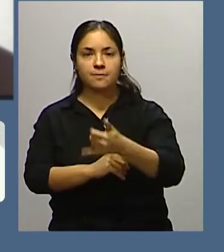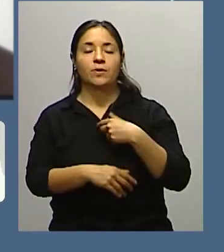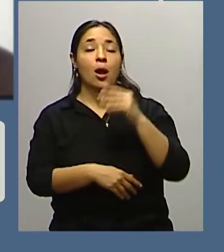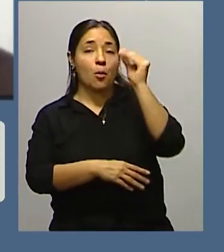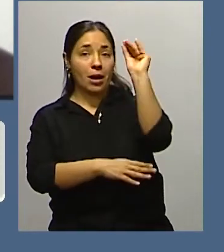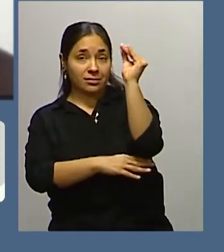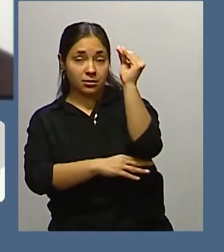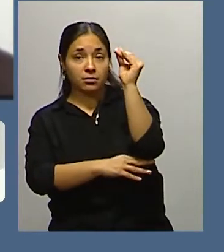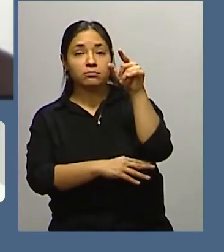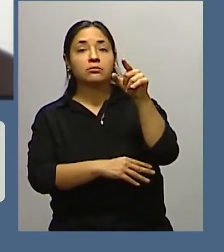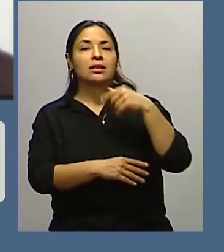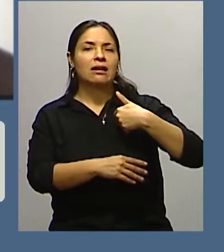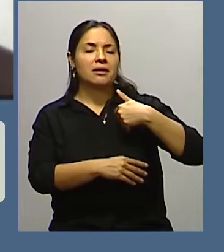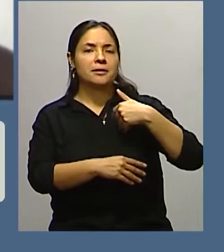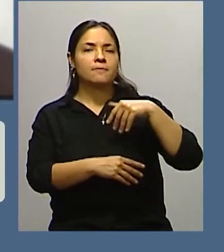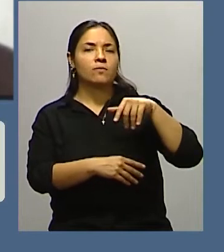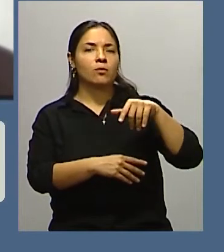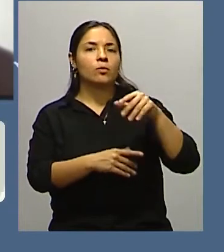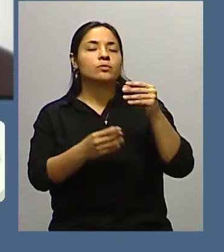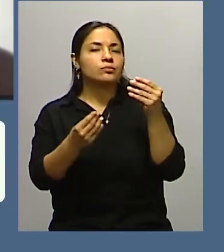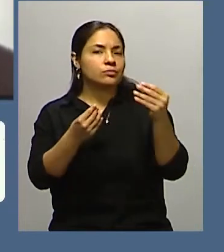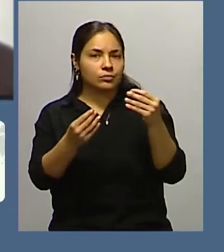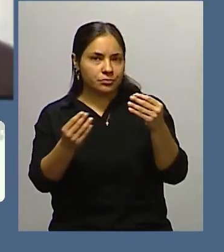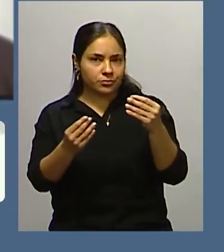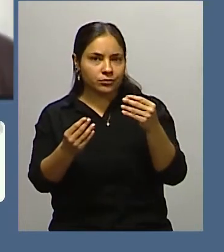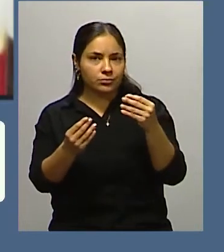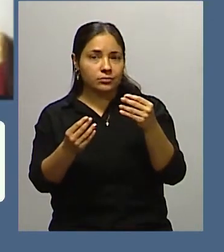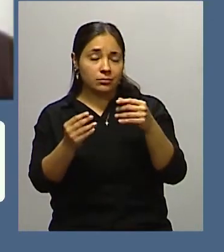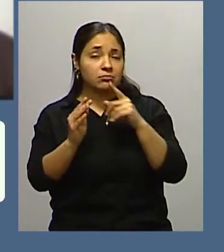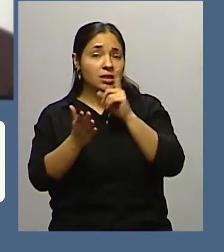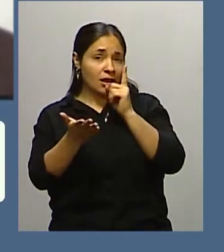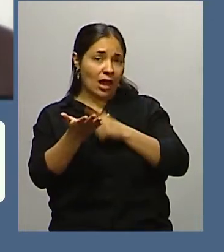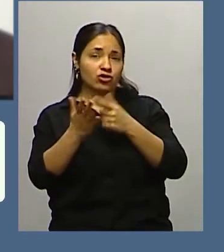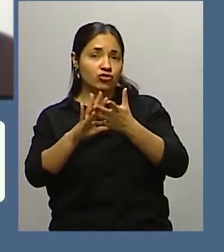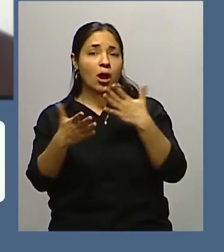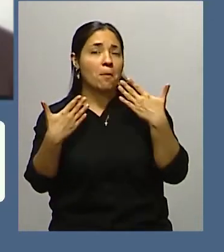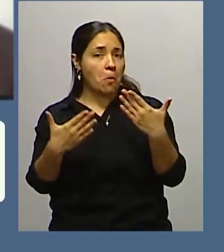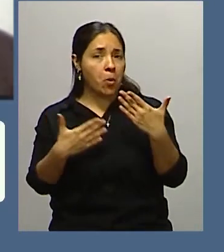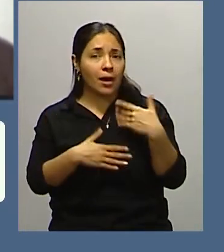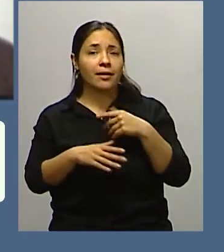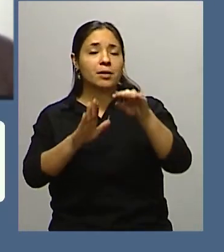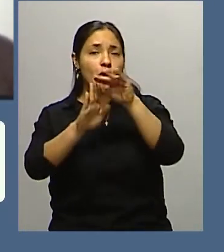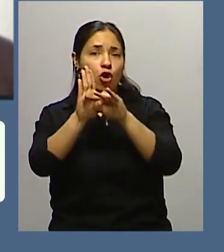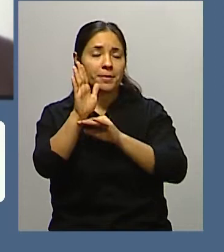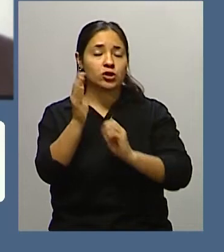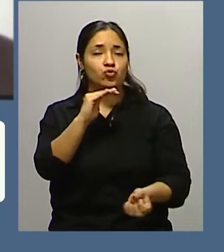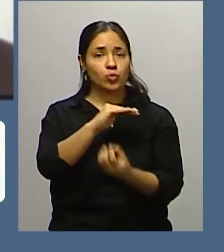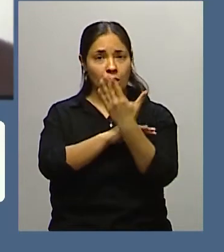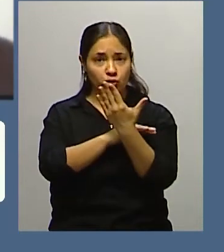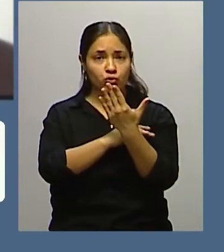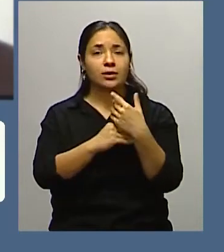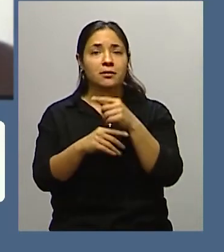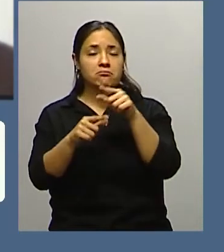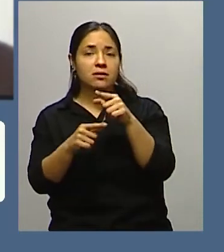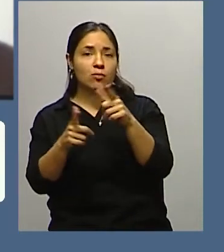Brasil lo hace en el marco de unas atribuciones que tiene dentro de la normativa Mercosur de